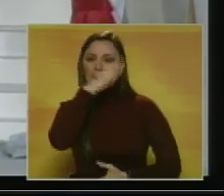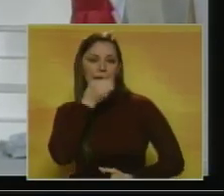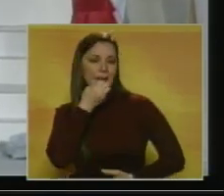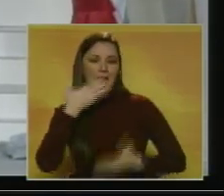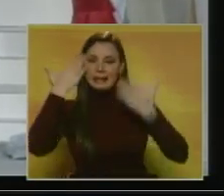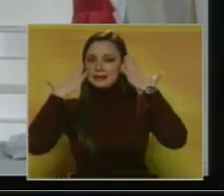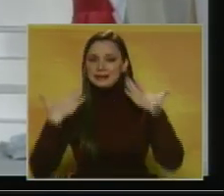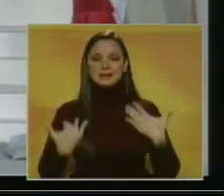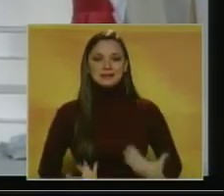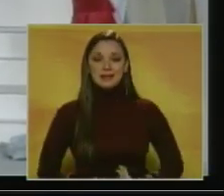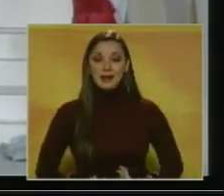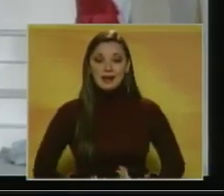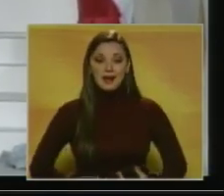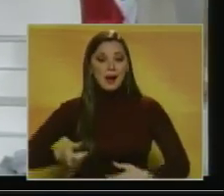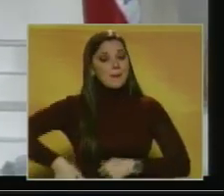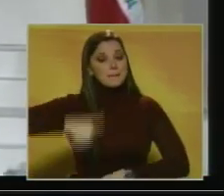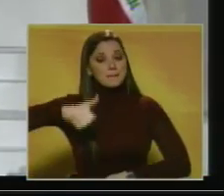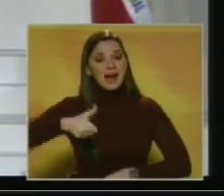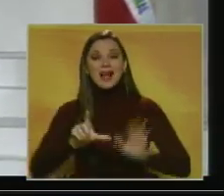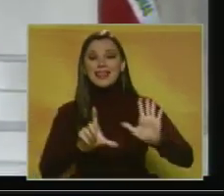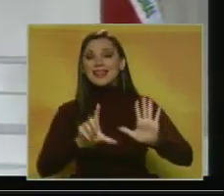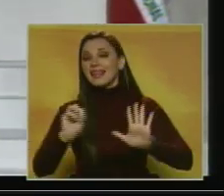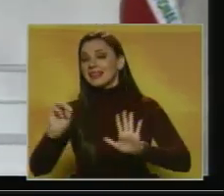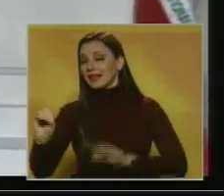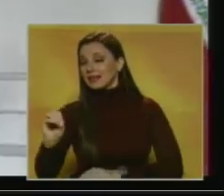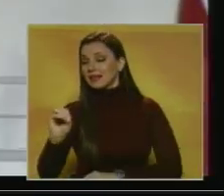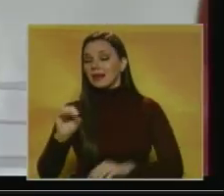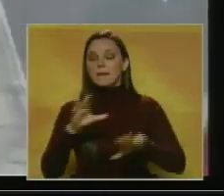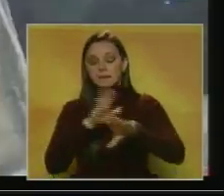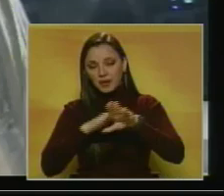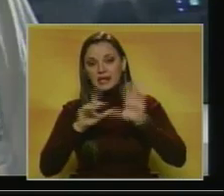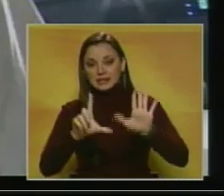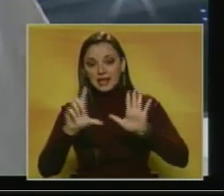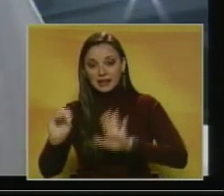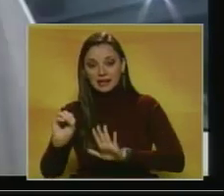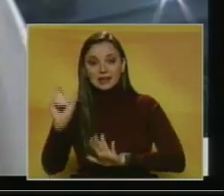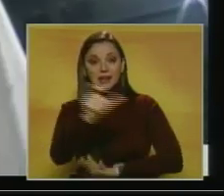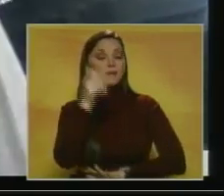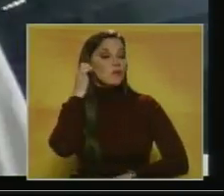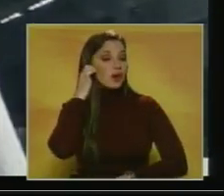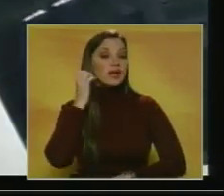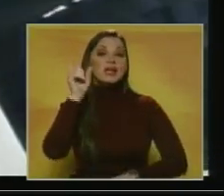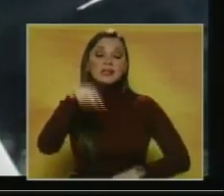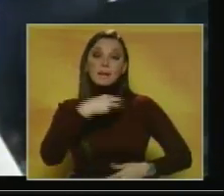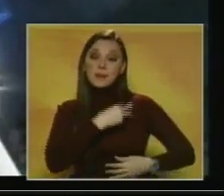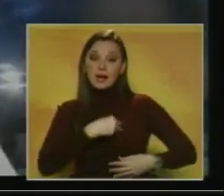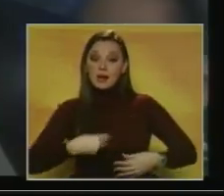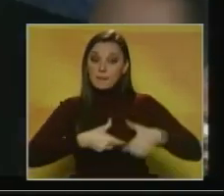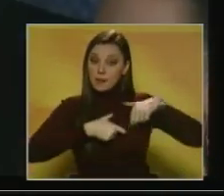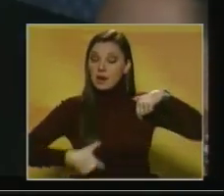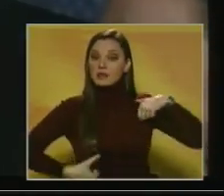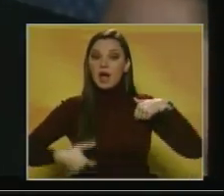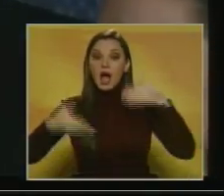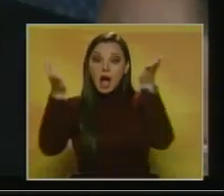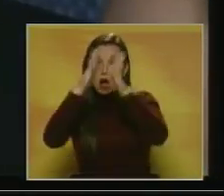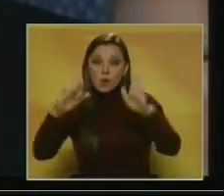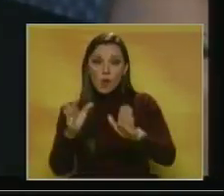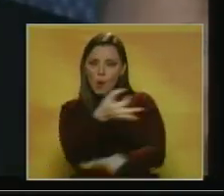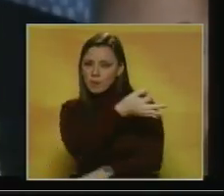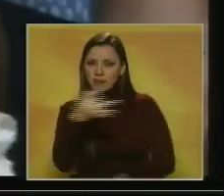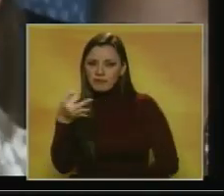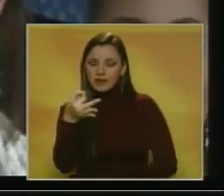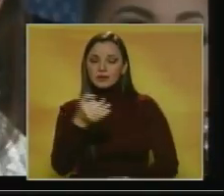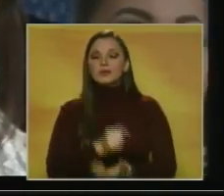belleza entre más de 70 mujeres, recibiendo también la banda de Cuerpo Perfecto. El traje de gala